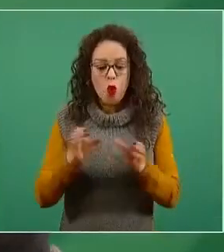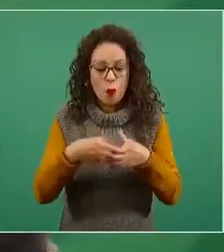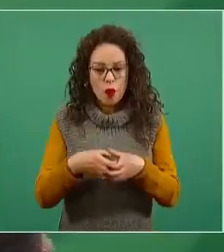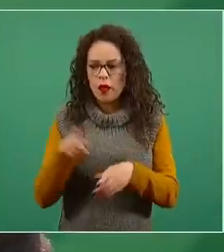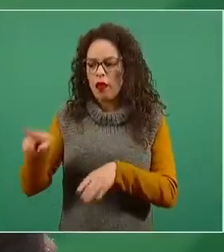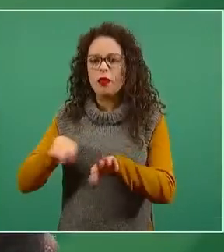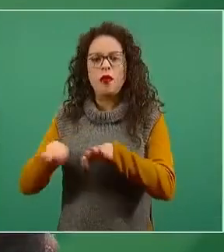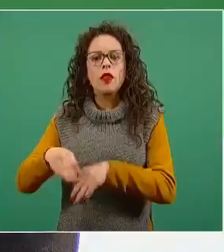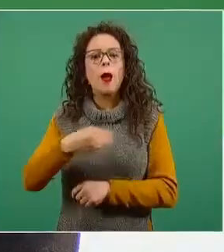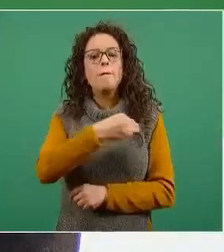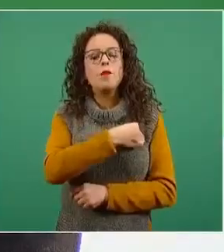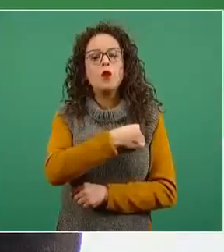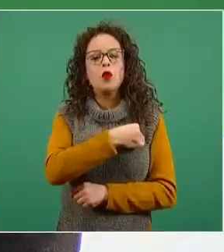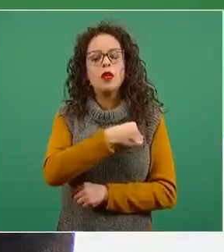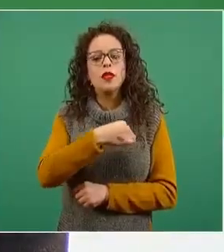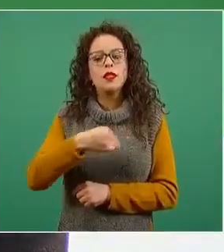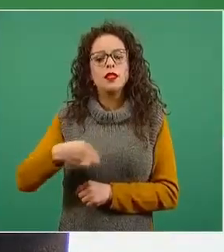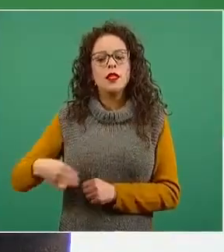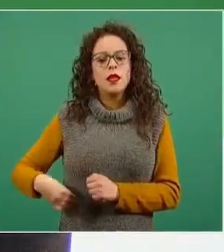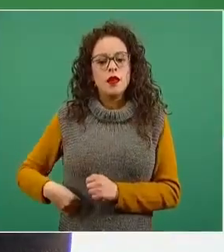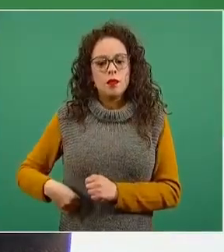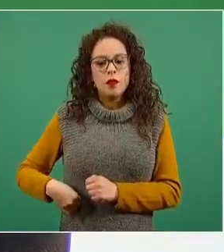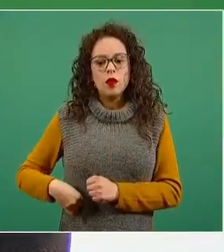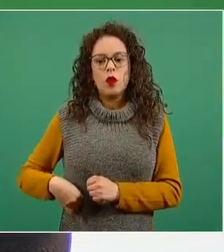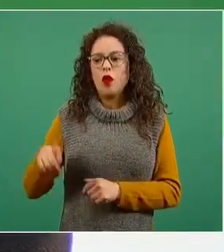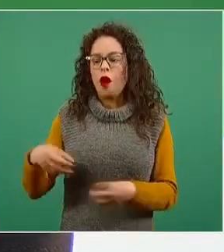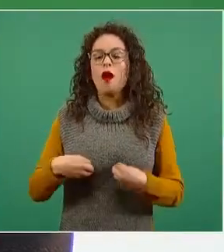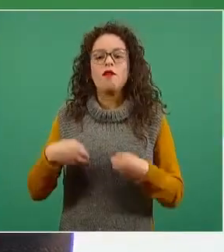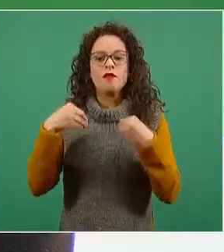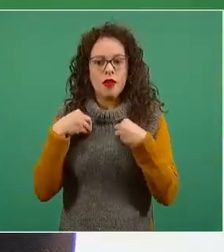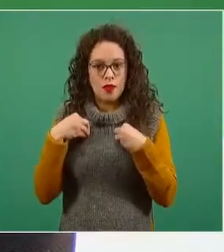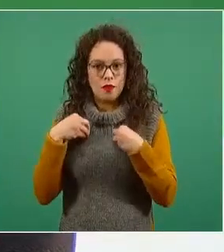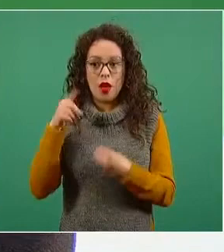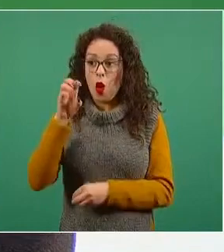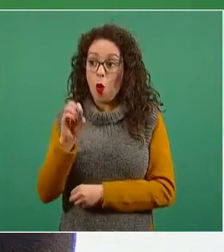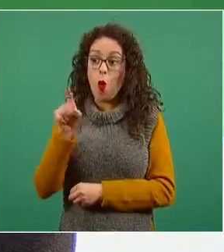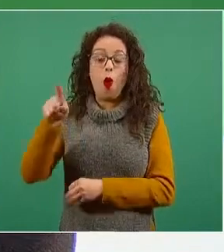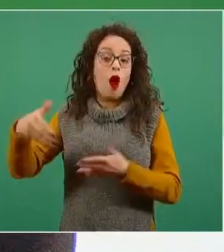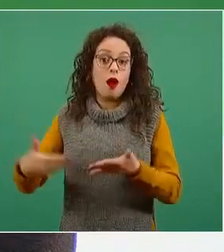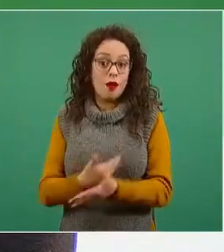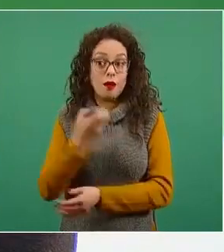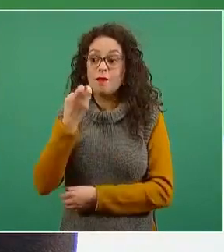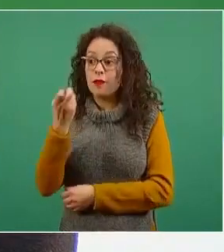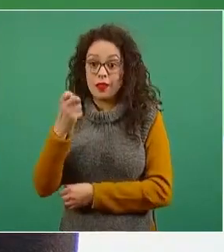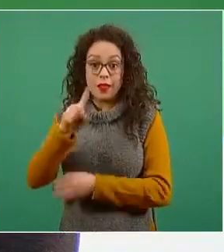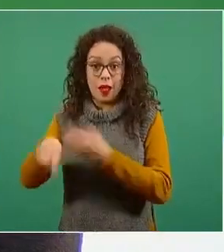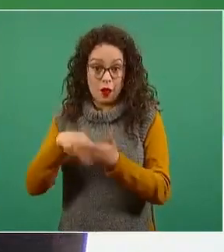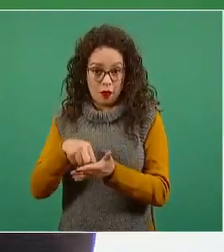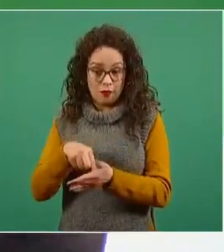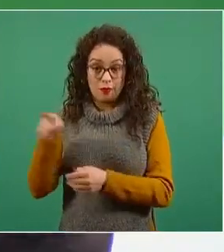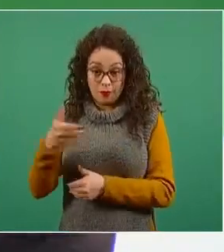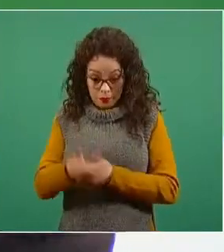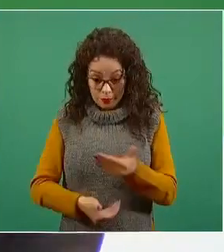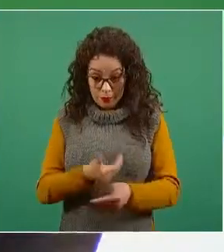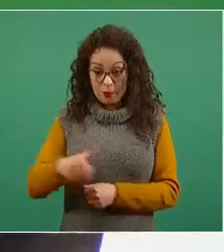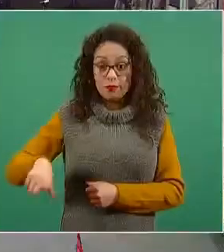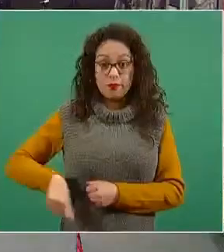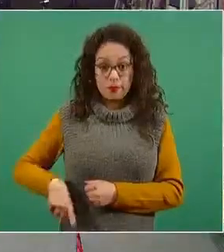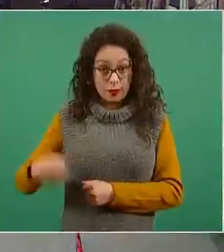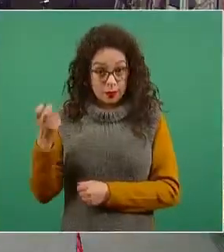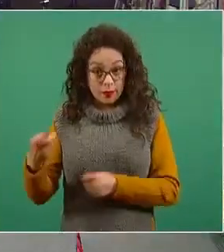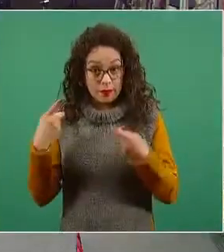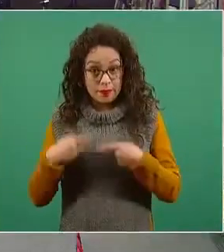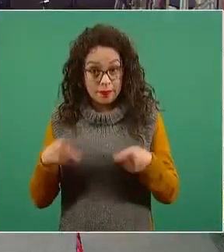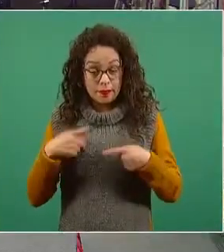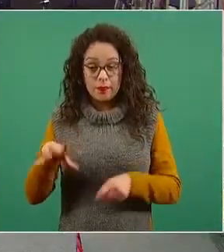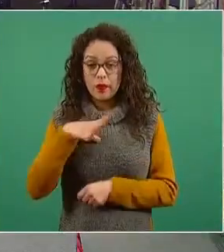municipio o en un territorio en el que residen permanentemente o quizá nacieron. Y estos servidores de la nación, hay un